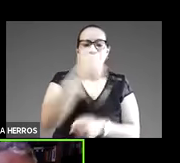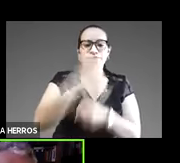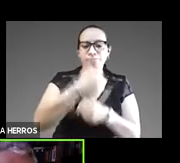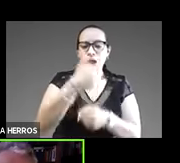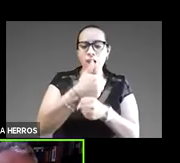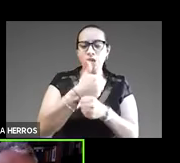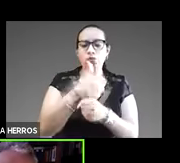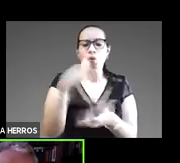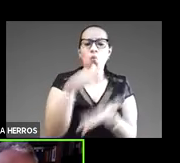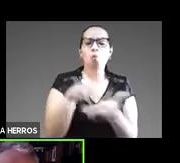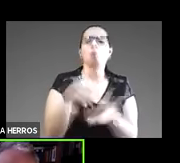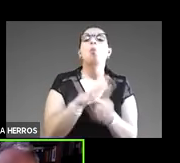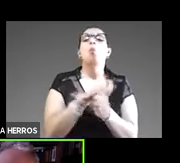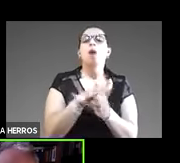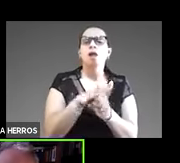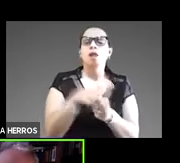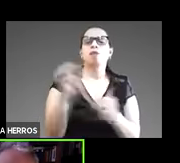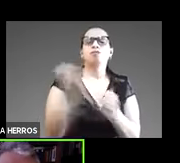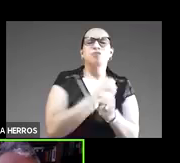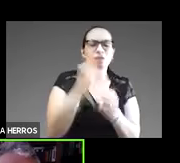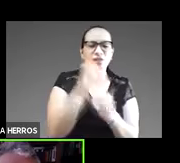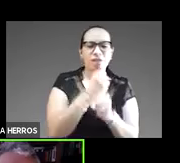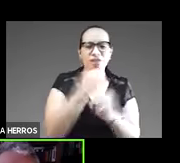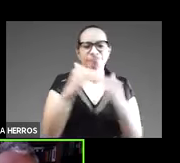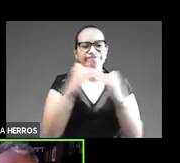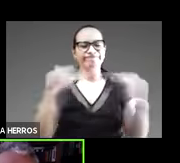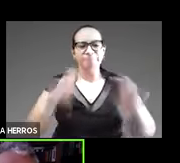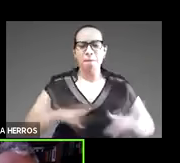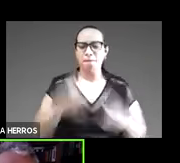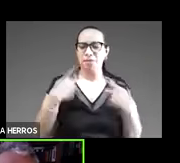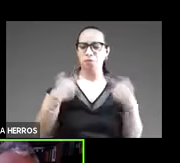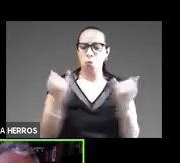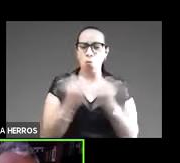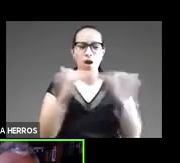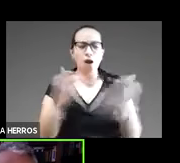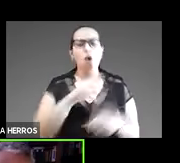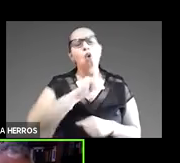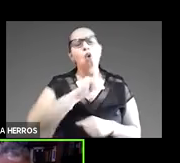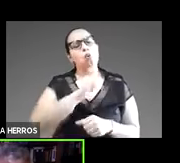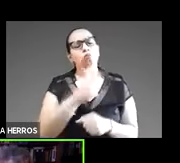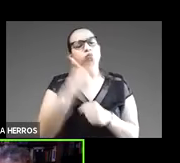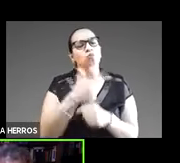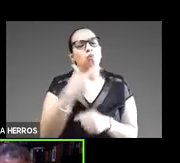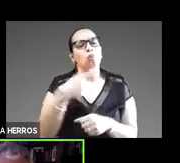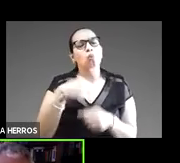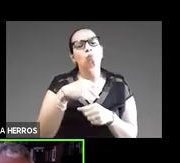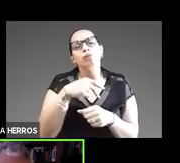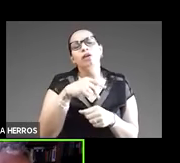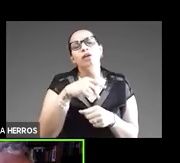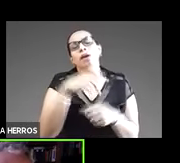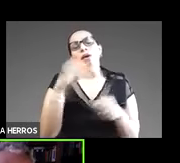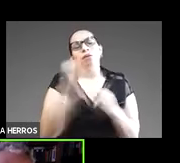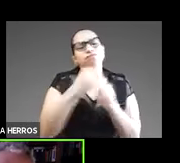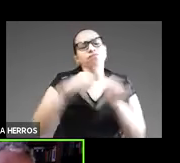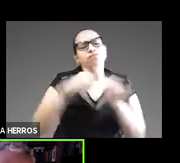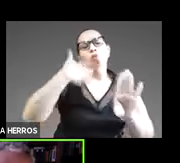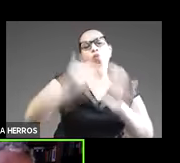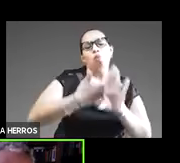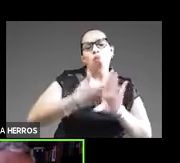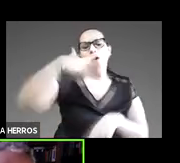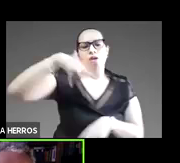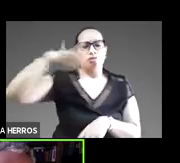entre pares. Y en séptimo lugar, el maltrato a adultos mayores. Y en octavo lugar, perdón, la crueldad con